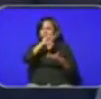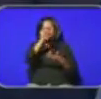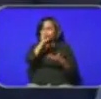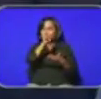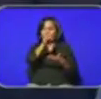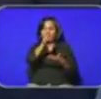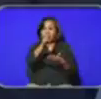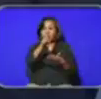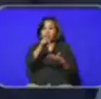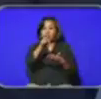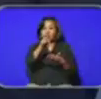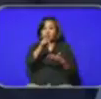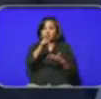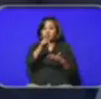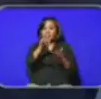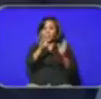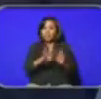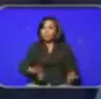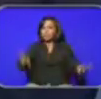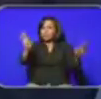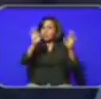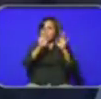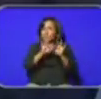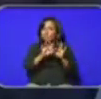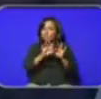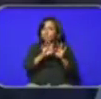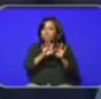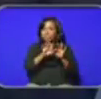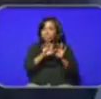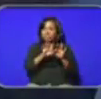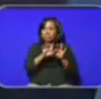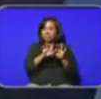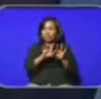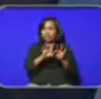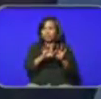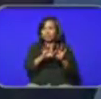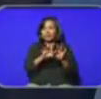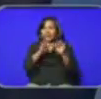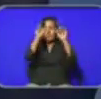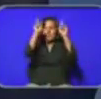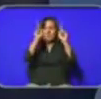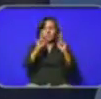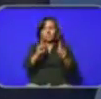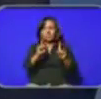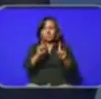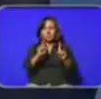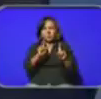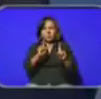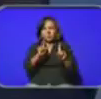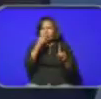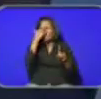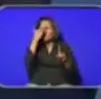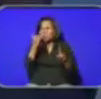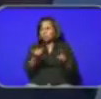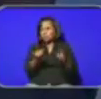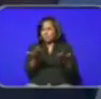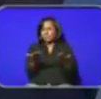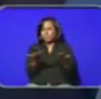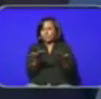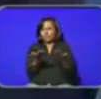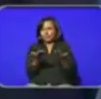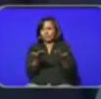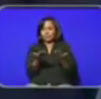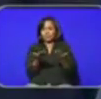¿por qué es importante invertir en la educación? Es el tuit que nos llega a la red social de